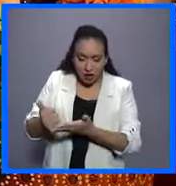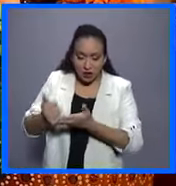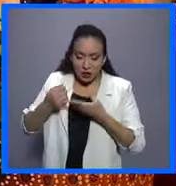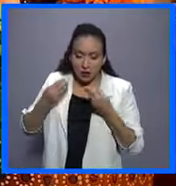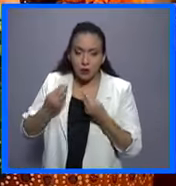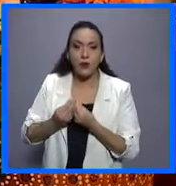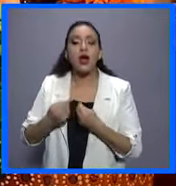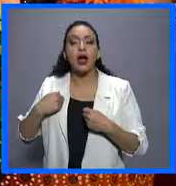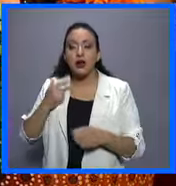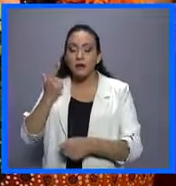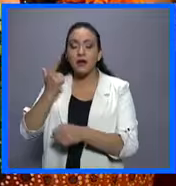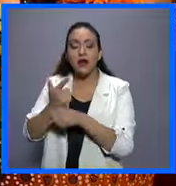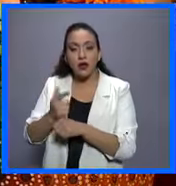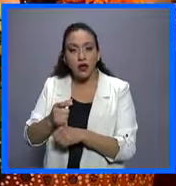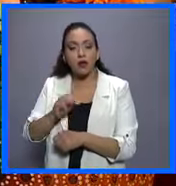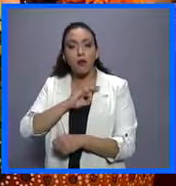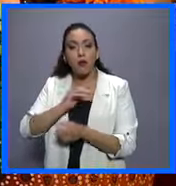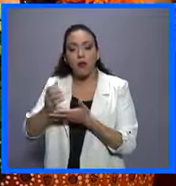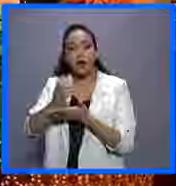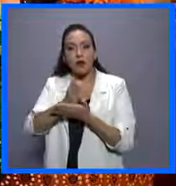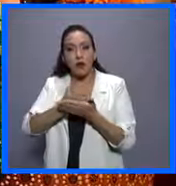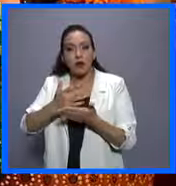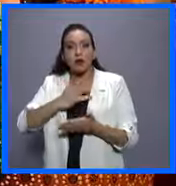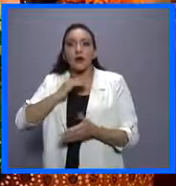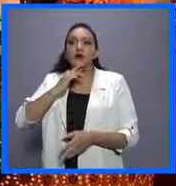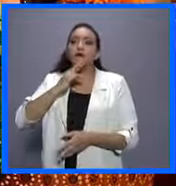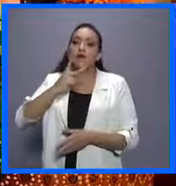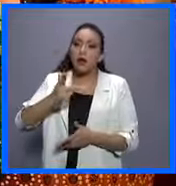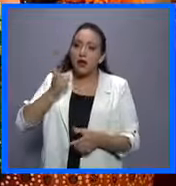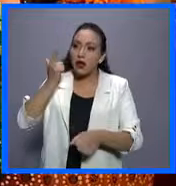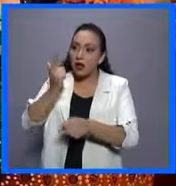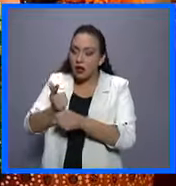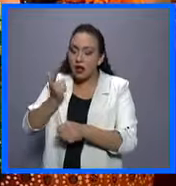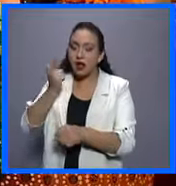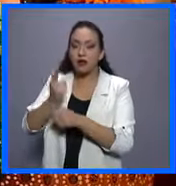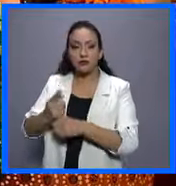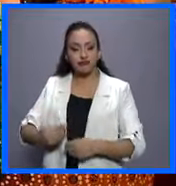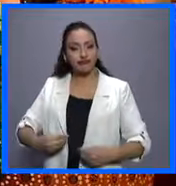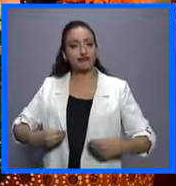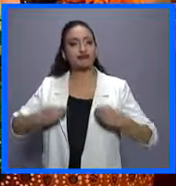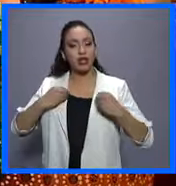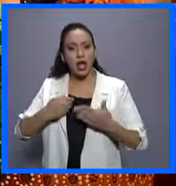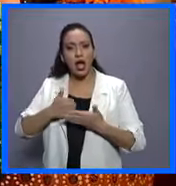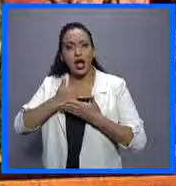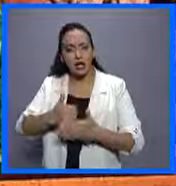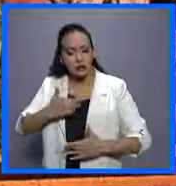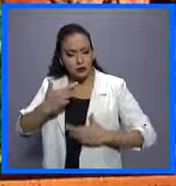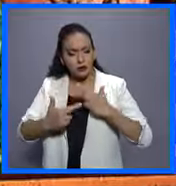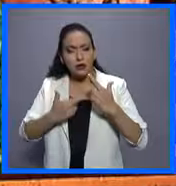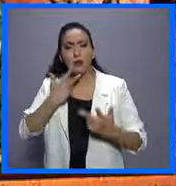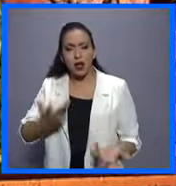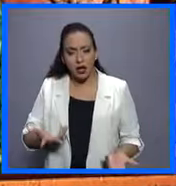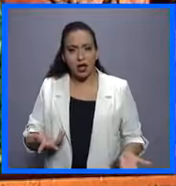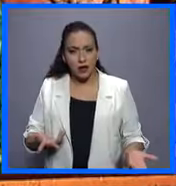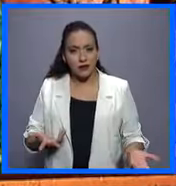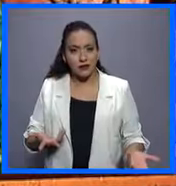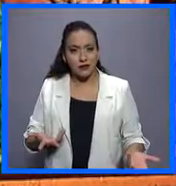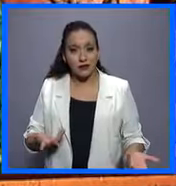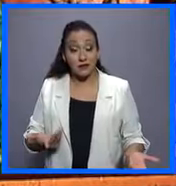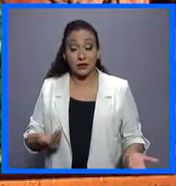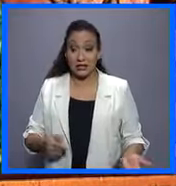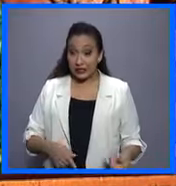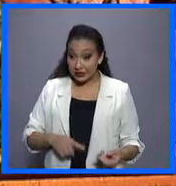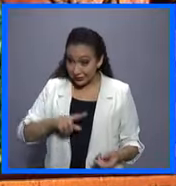quienes encuentro pues un montón de herramientas para poder salir adelante de ese proceso. En ese caminar